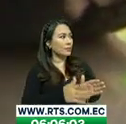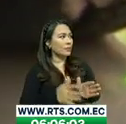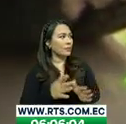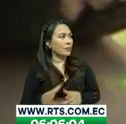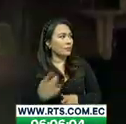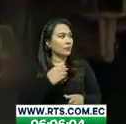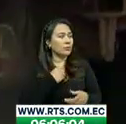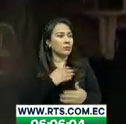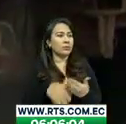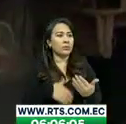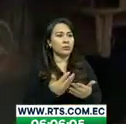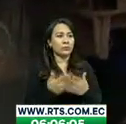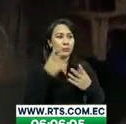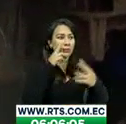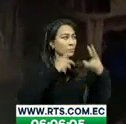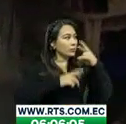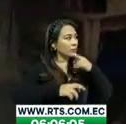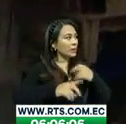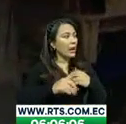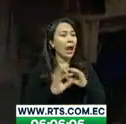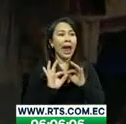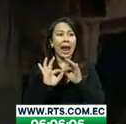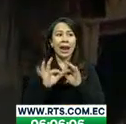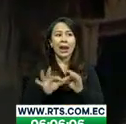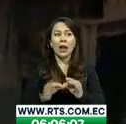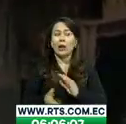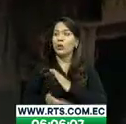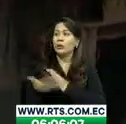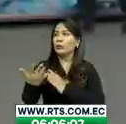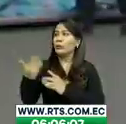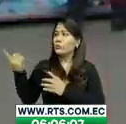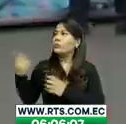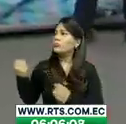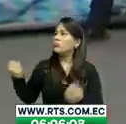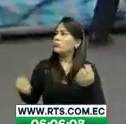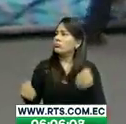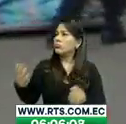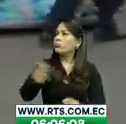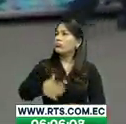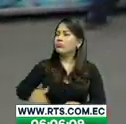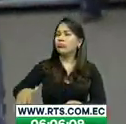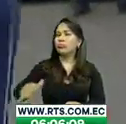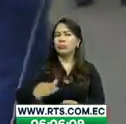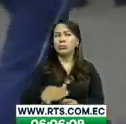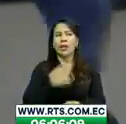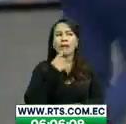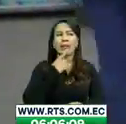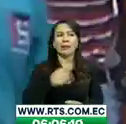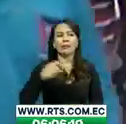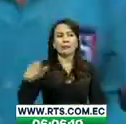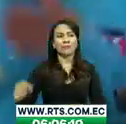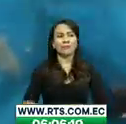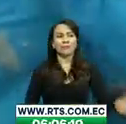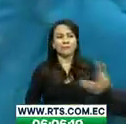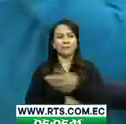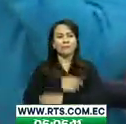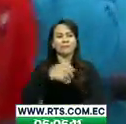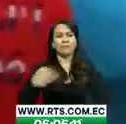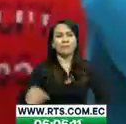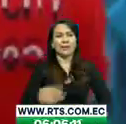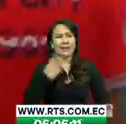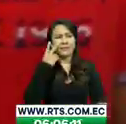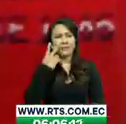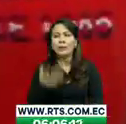una volqueta que llevaba material de construcción, carga que le impidió al conductor del pesado vehículo hacer una maniobra para evitar